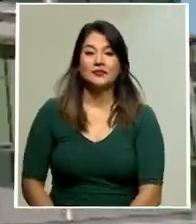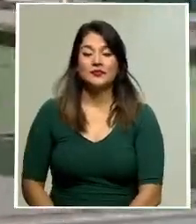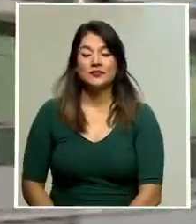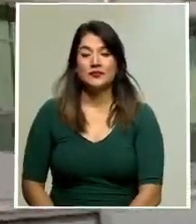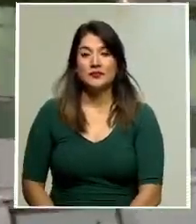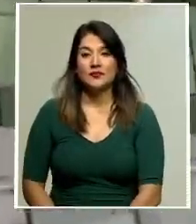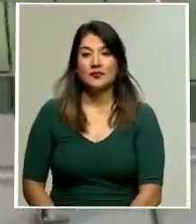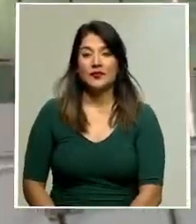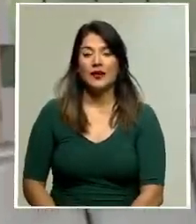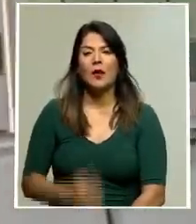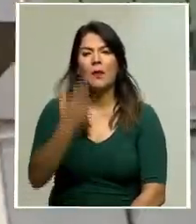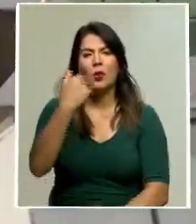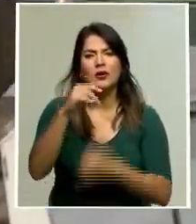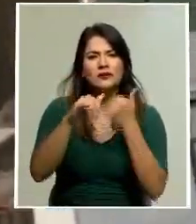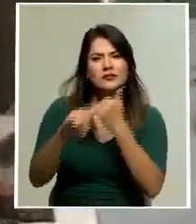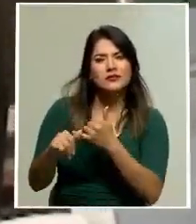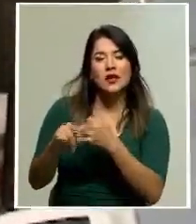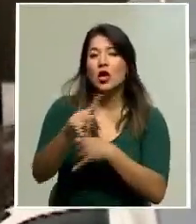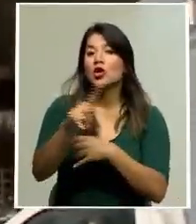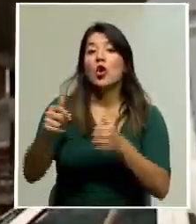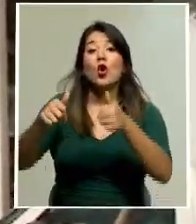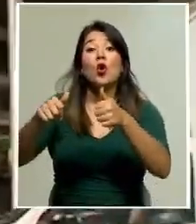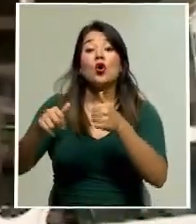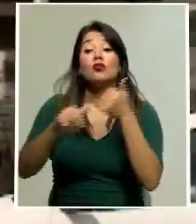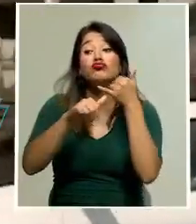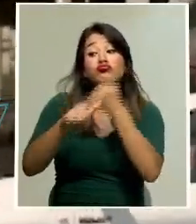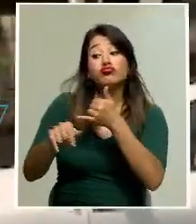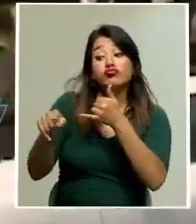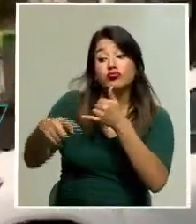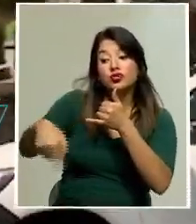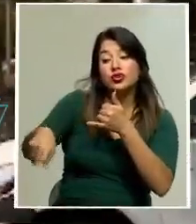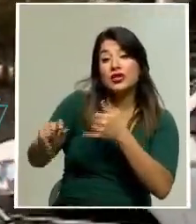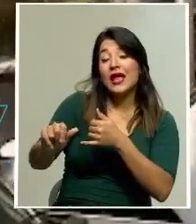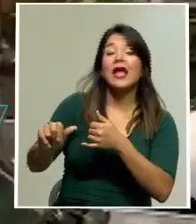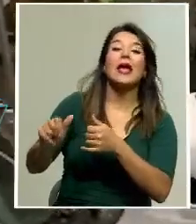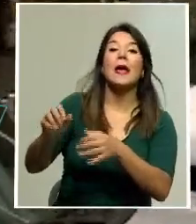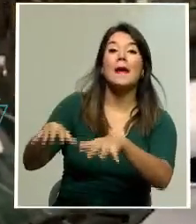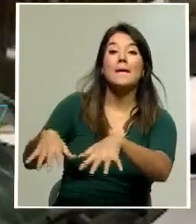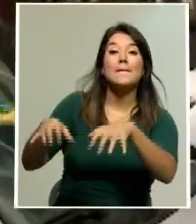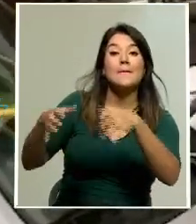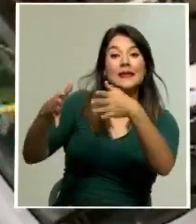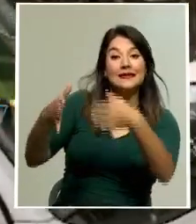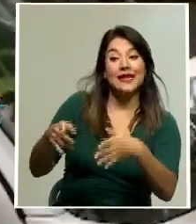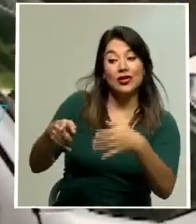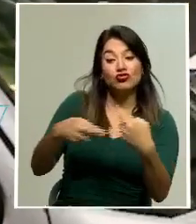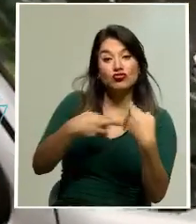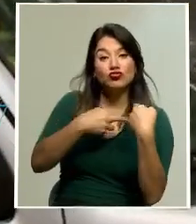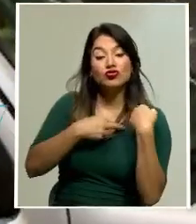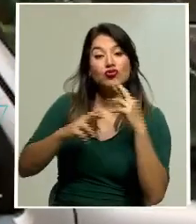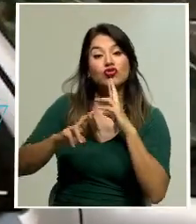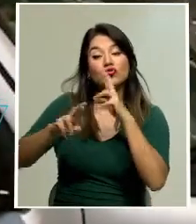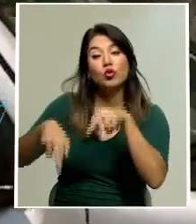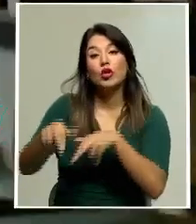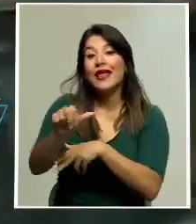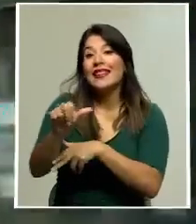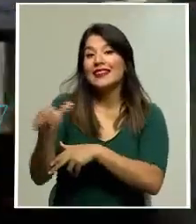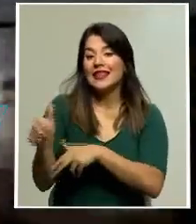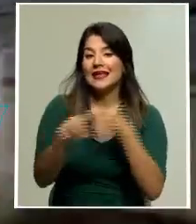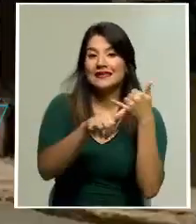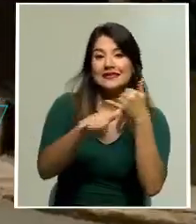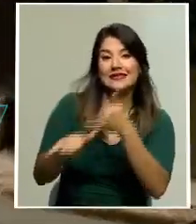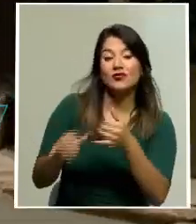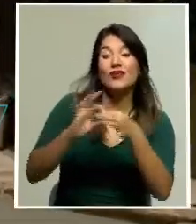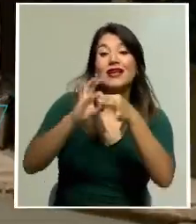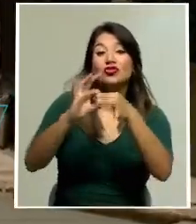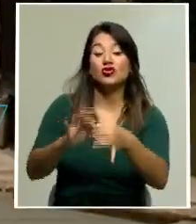Anticorrupción. La denuncia es contra los magistrados que resolvieron 10 acciones de inconstitucionalidad sobre la reforma al régimen de pensiones del Poder